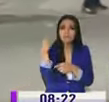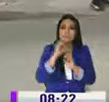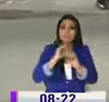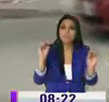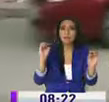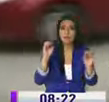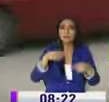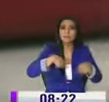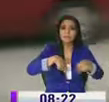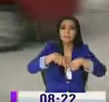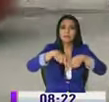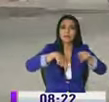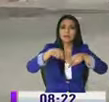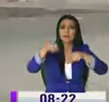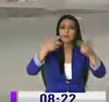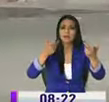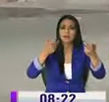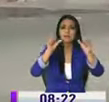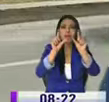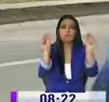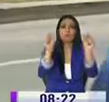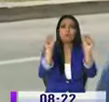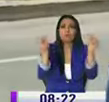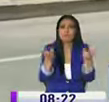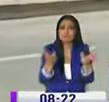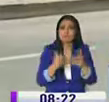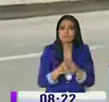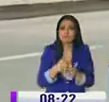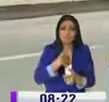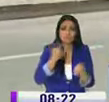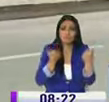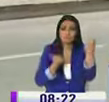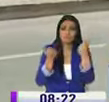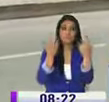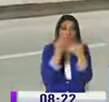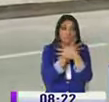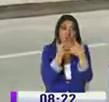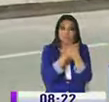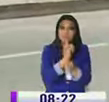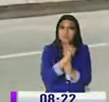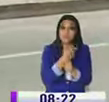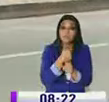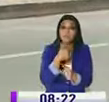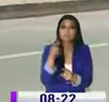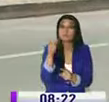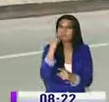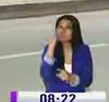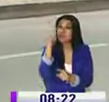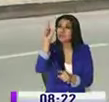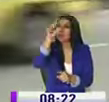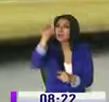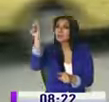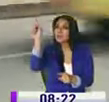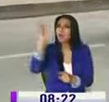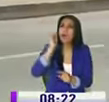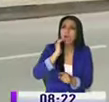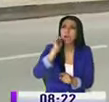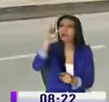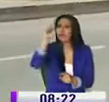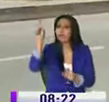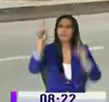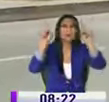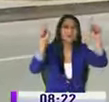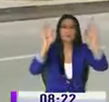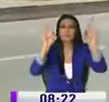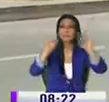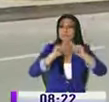conductores manejan como su instinto lo dice pero como chofer siempre me confundo yo me dirijo por la cola señalética pero lamentablemente